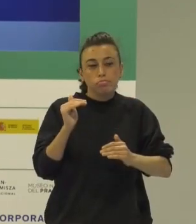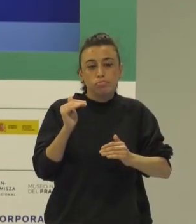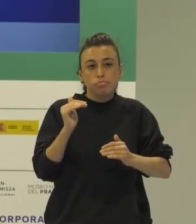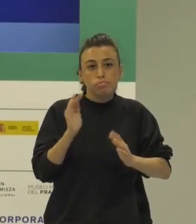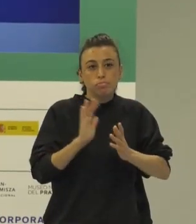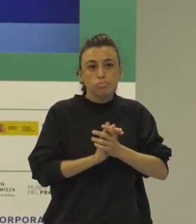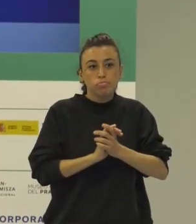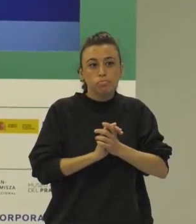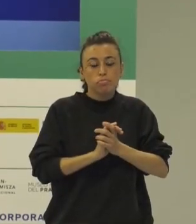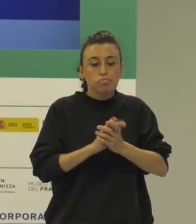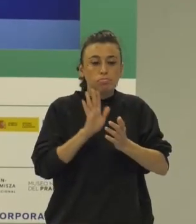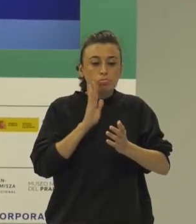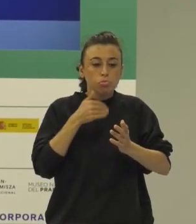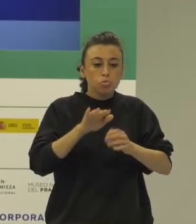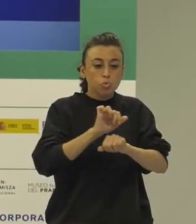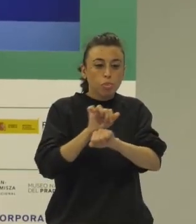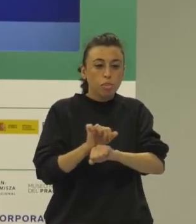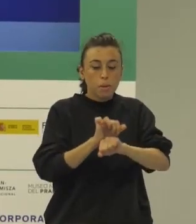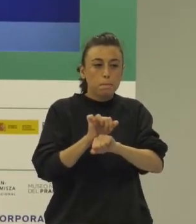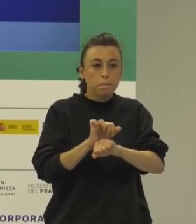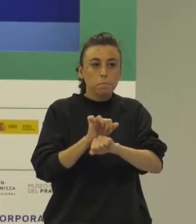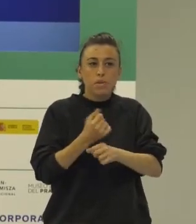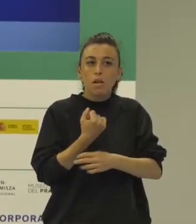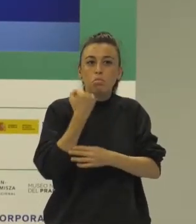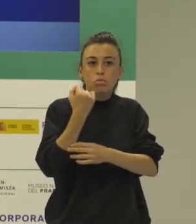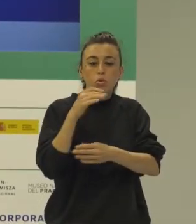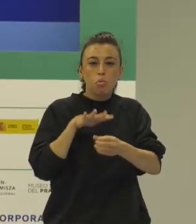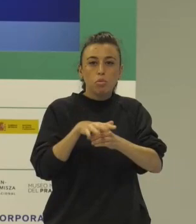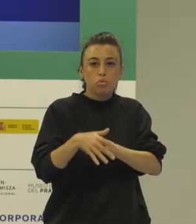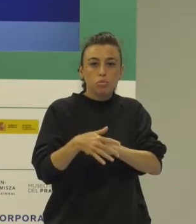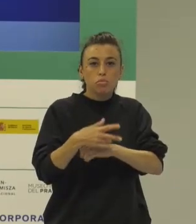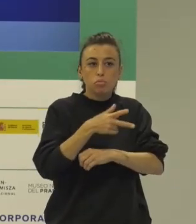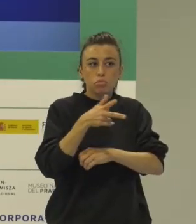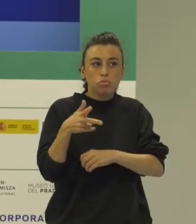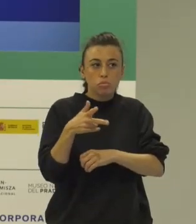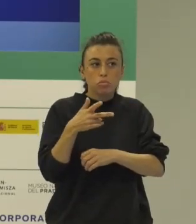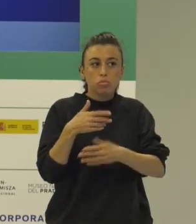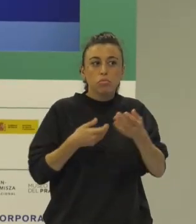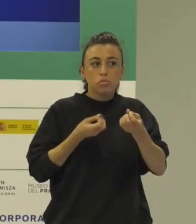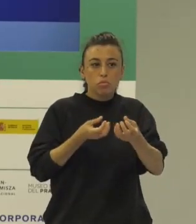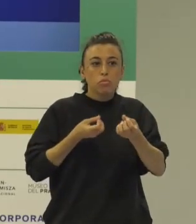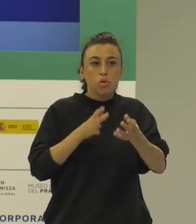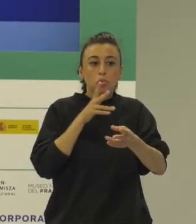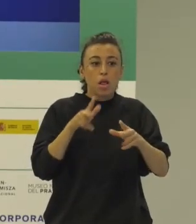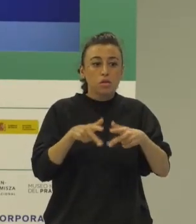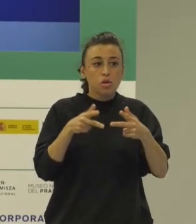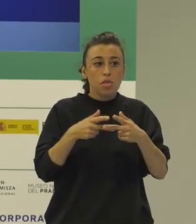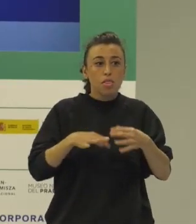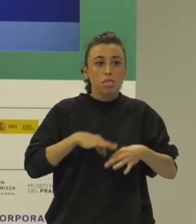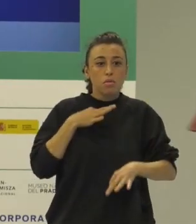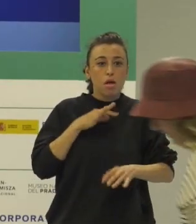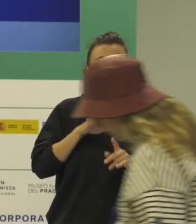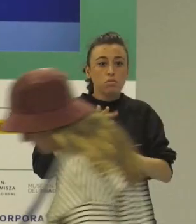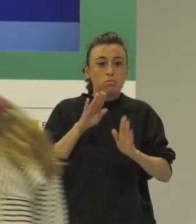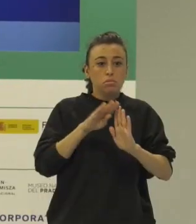del apoyo, de la cobertura y el apoyo social que pudiera haber de la sociedad civil, porque la sociedad civil está en las mismas condiciones. También está